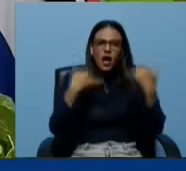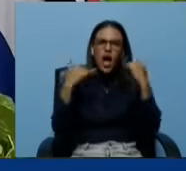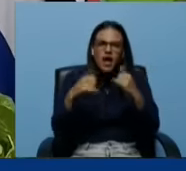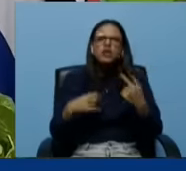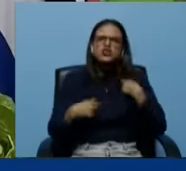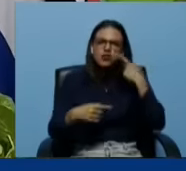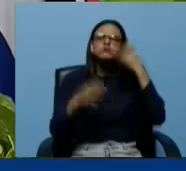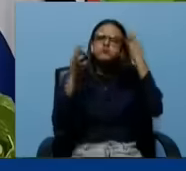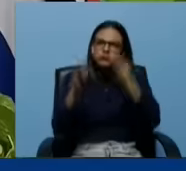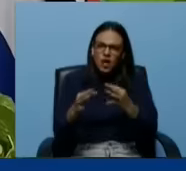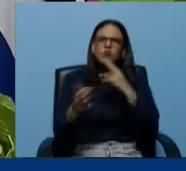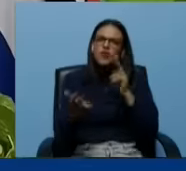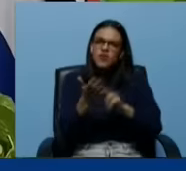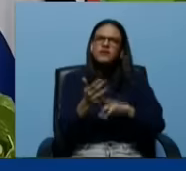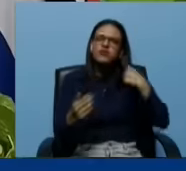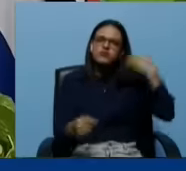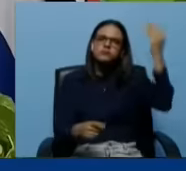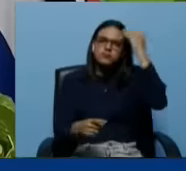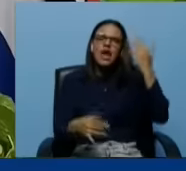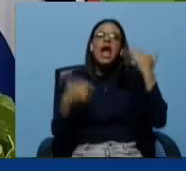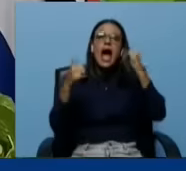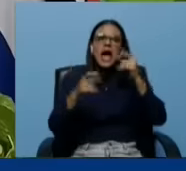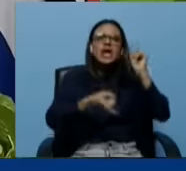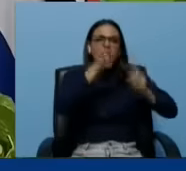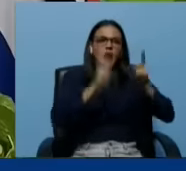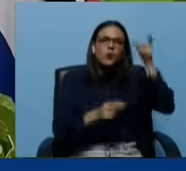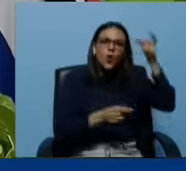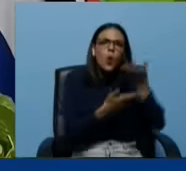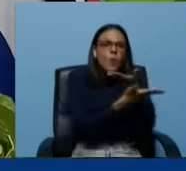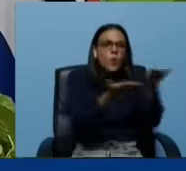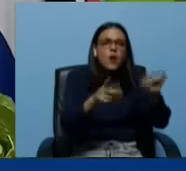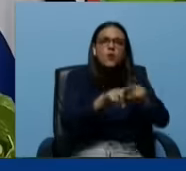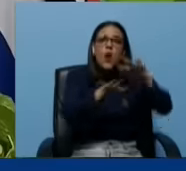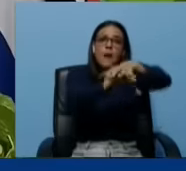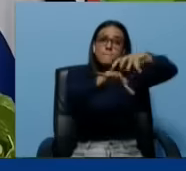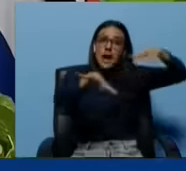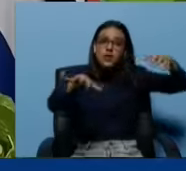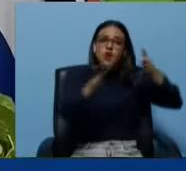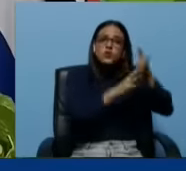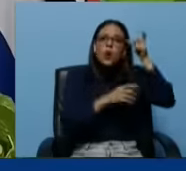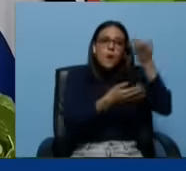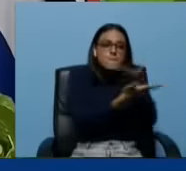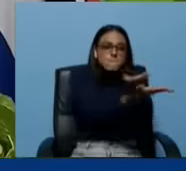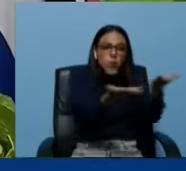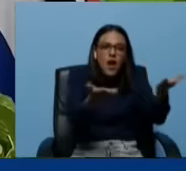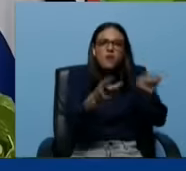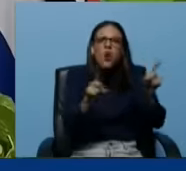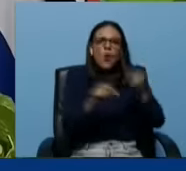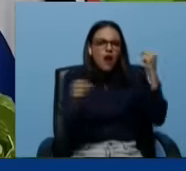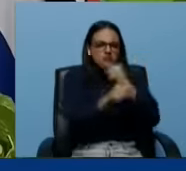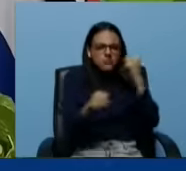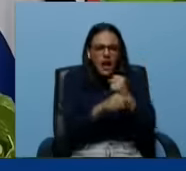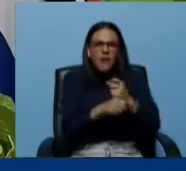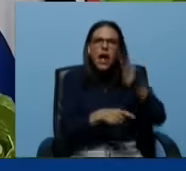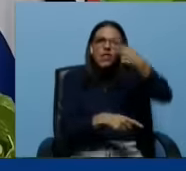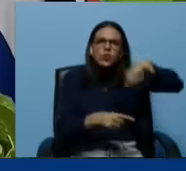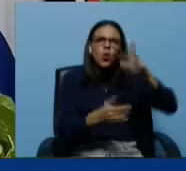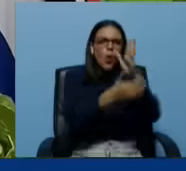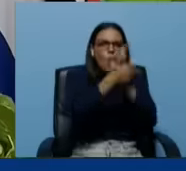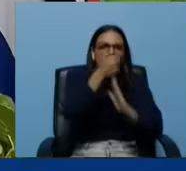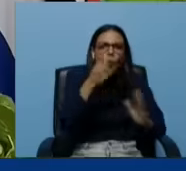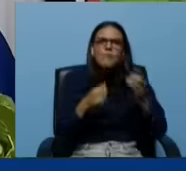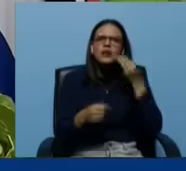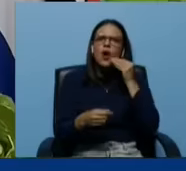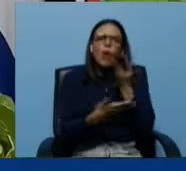estoy convencido que los pueblos latinoamericanos, su inmensa mayoría, los campesinos, los trabajadores, la juventud,